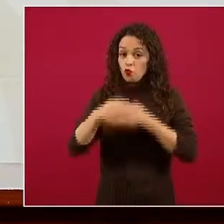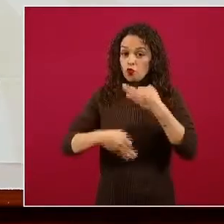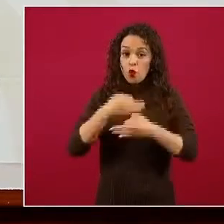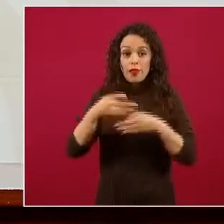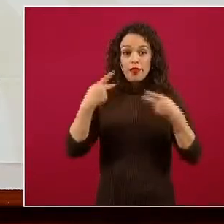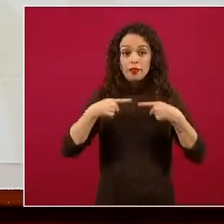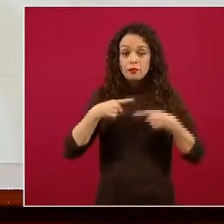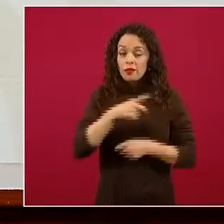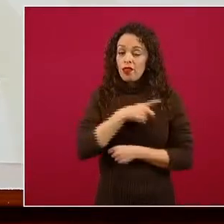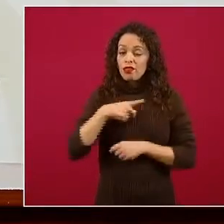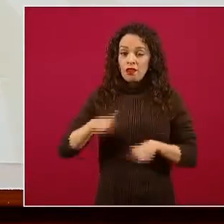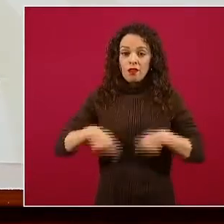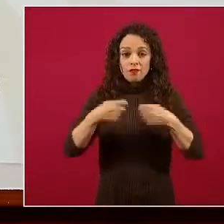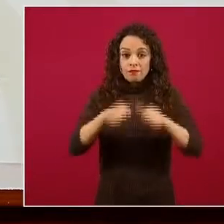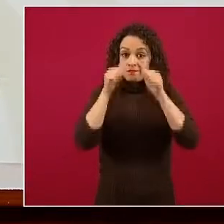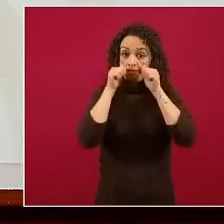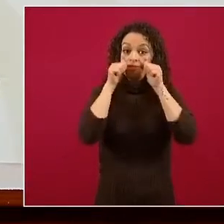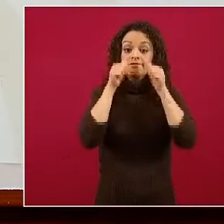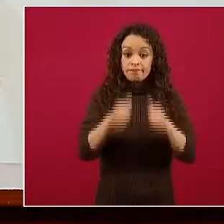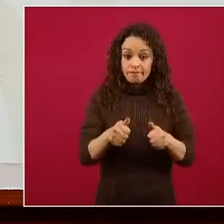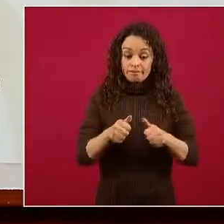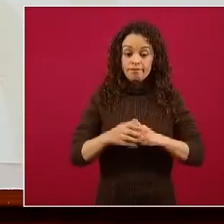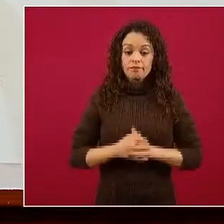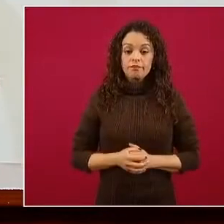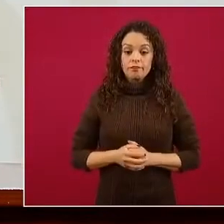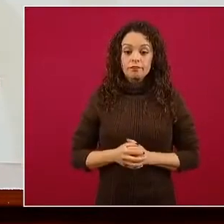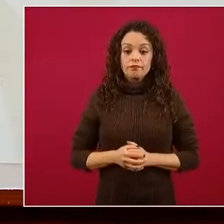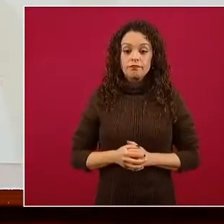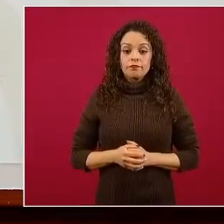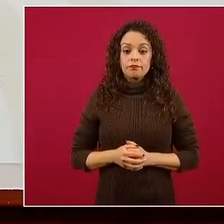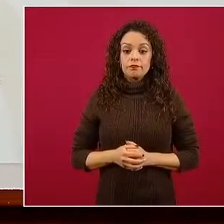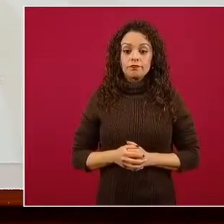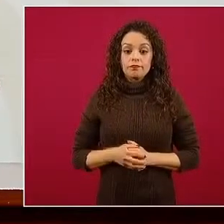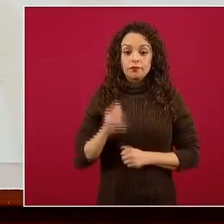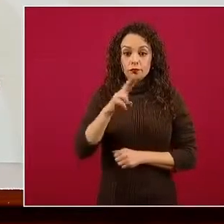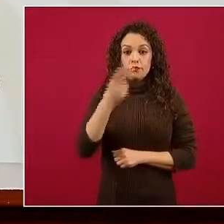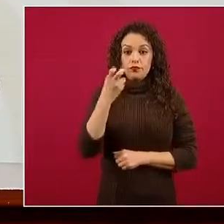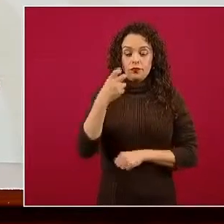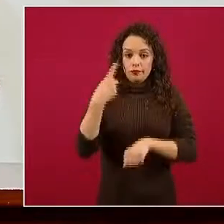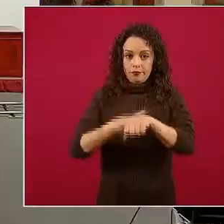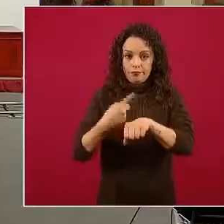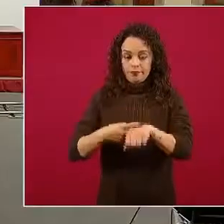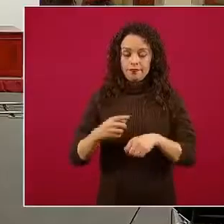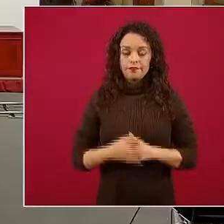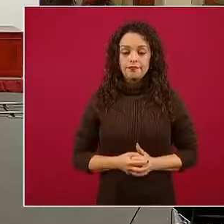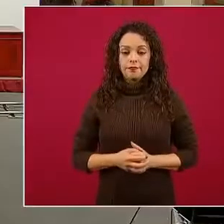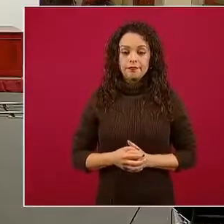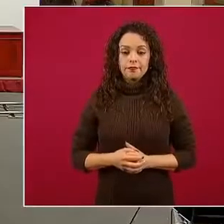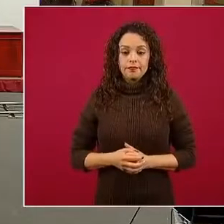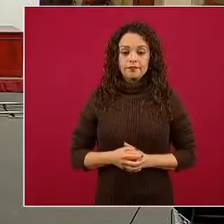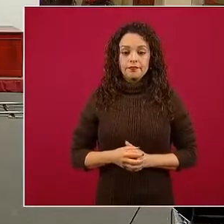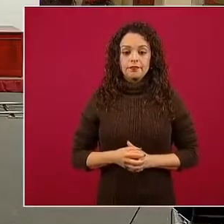un equipo multidisciplinario para la atención de la enfermedad. Siguiente.